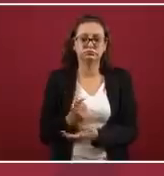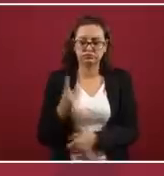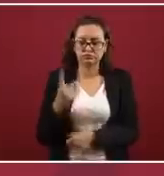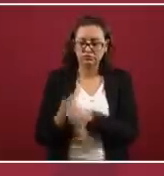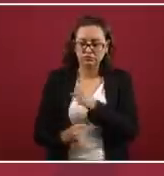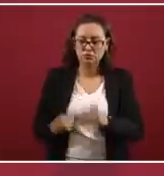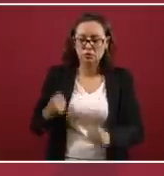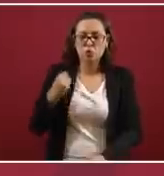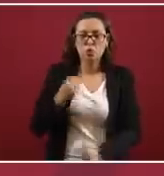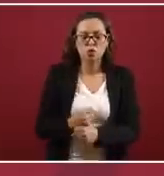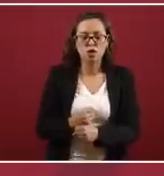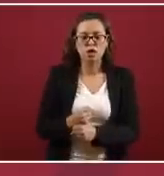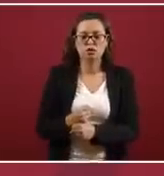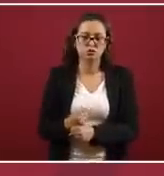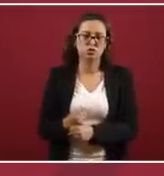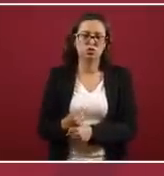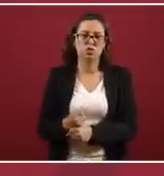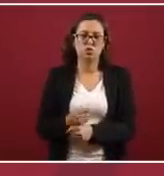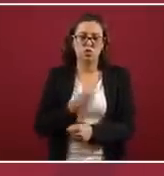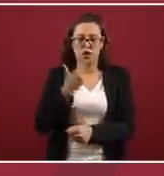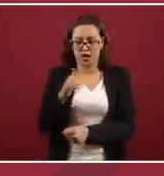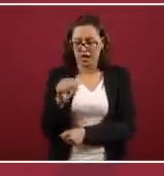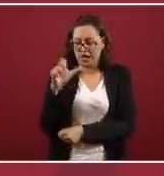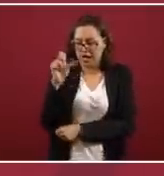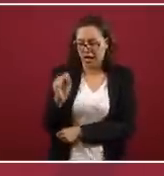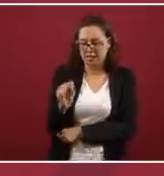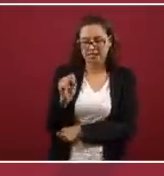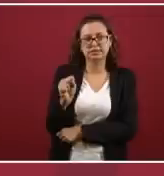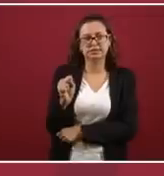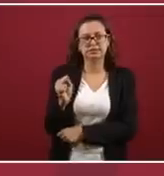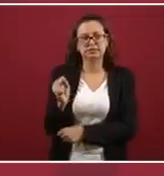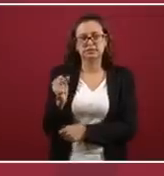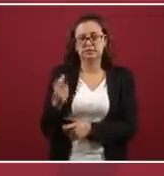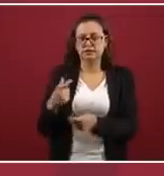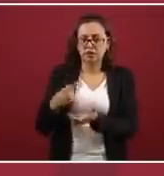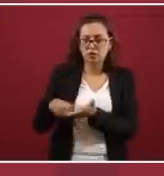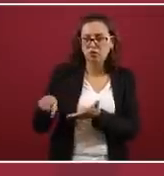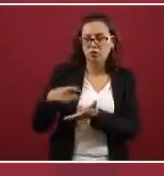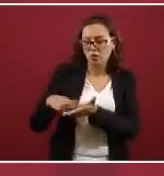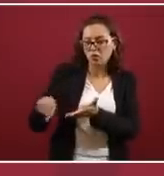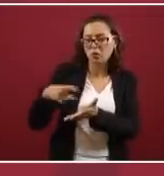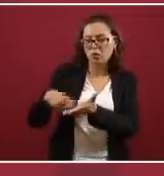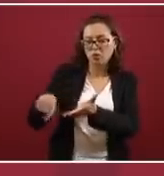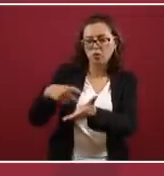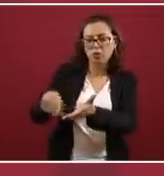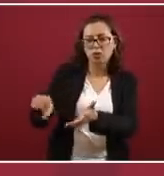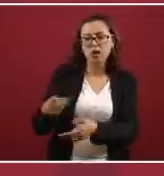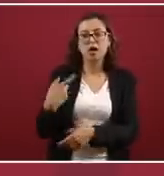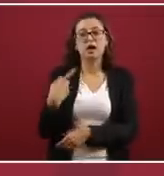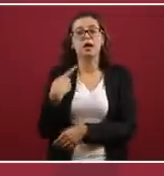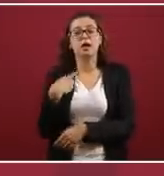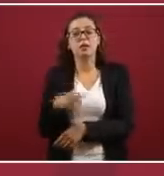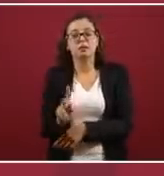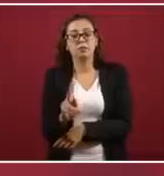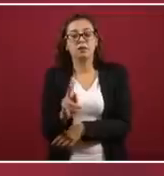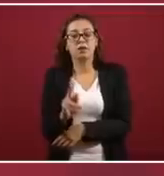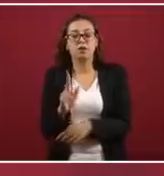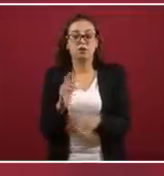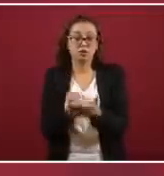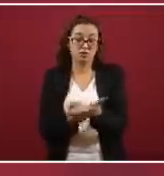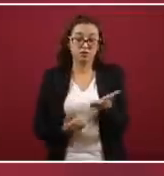anual del propio producto. Sin embargo, esta medida tiene necesariamente que ser aunada